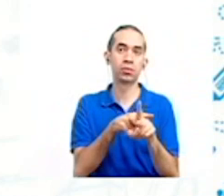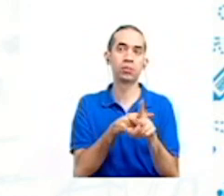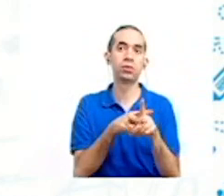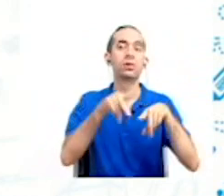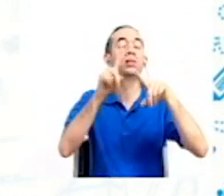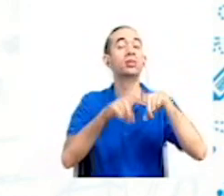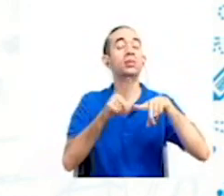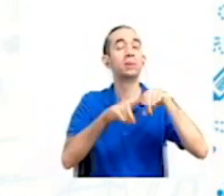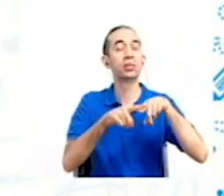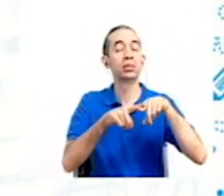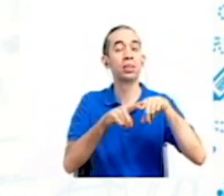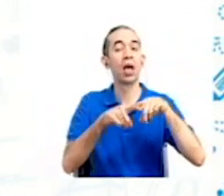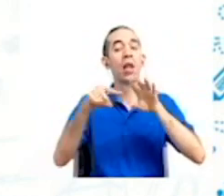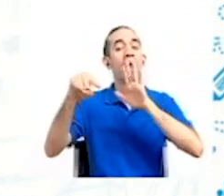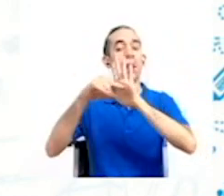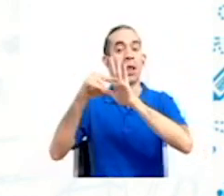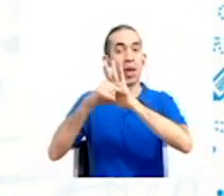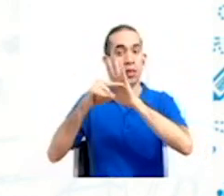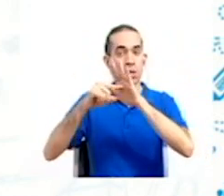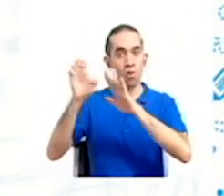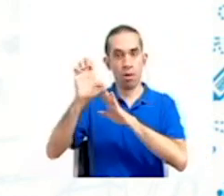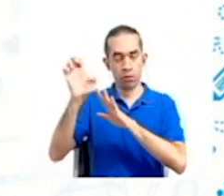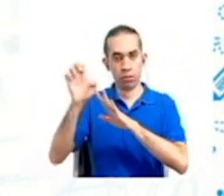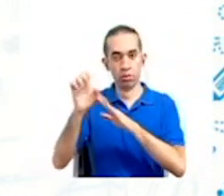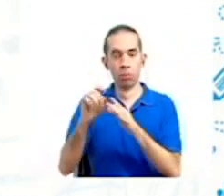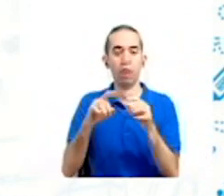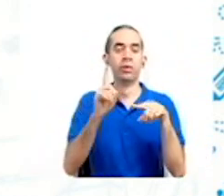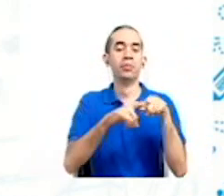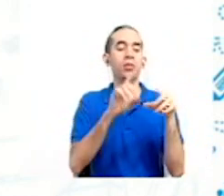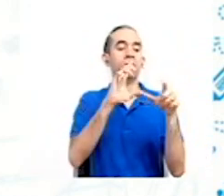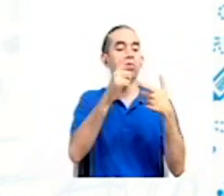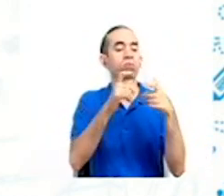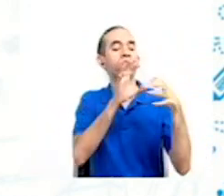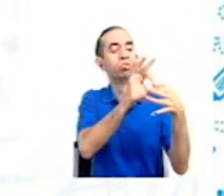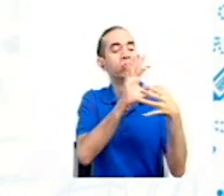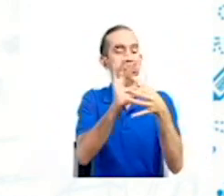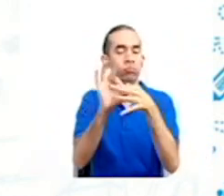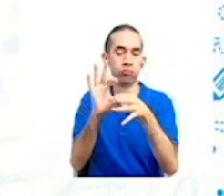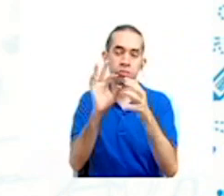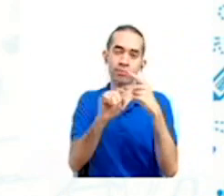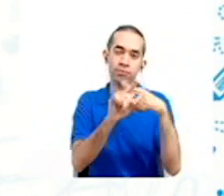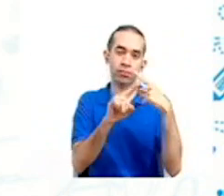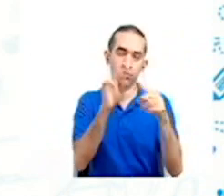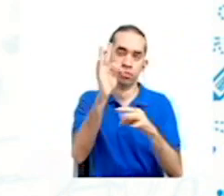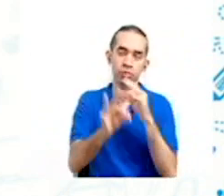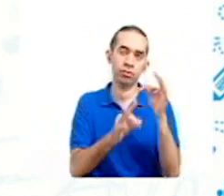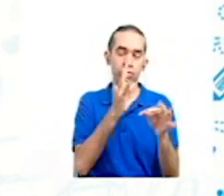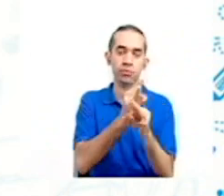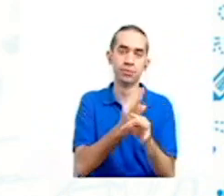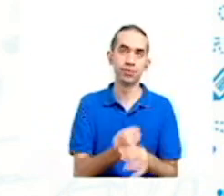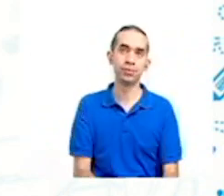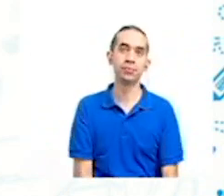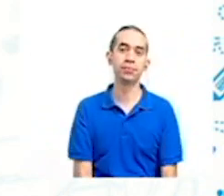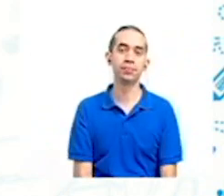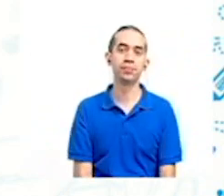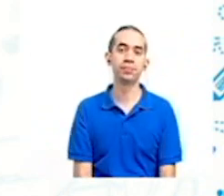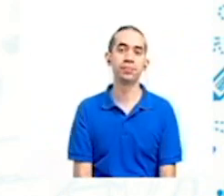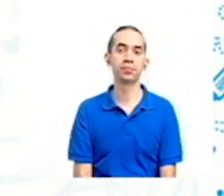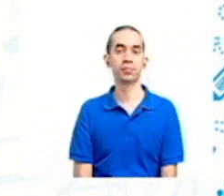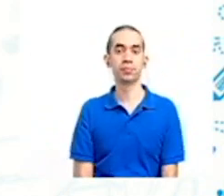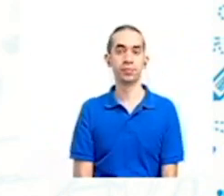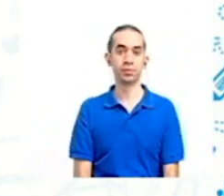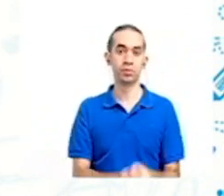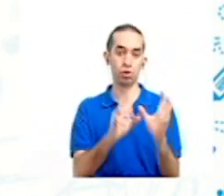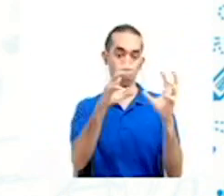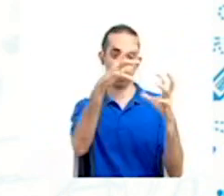dependiendo de la electronegatividad y los átomos que se enlacen, va a ser el tipo de enlace. Entonces, los compuestos